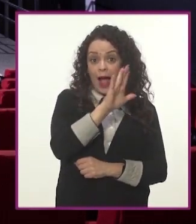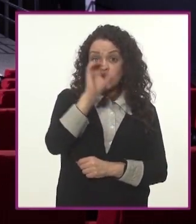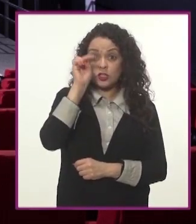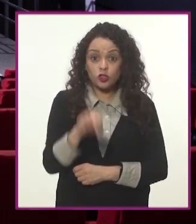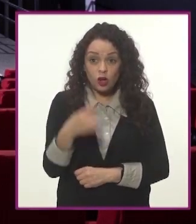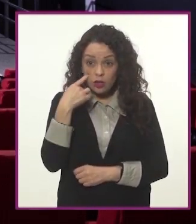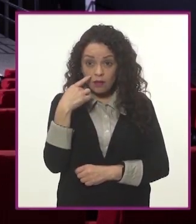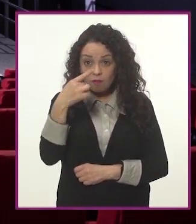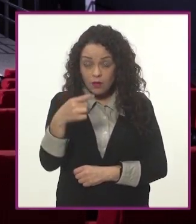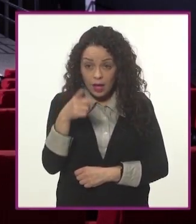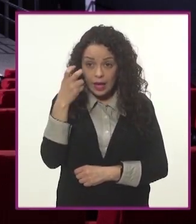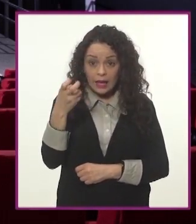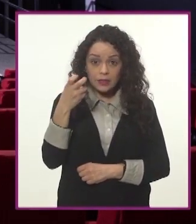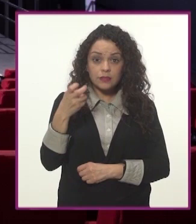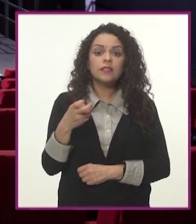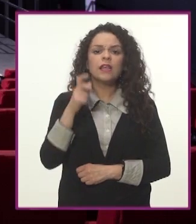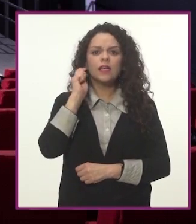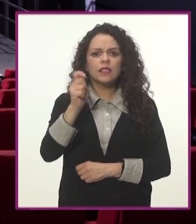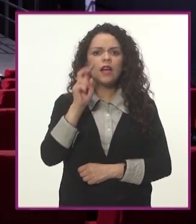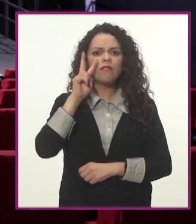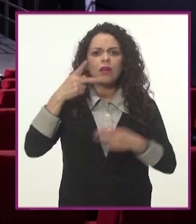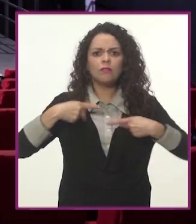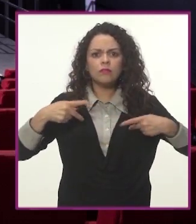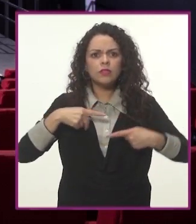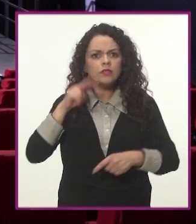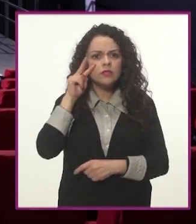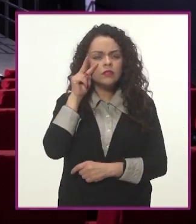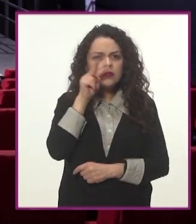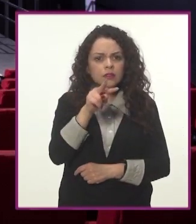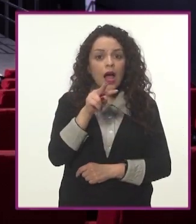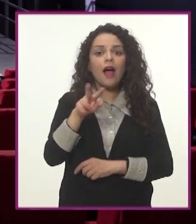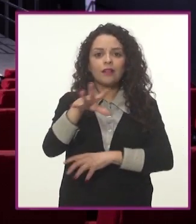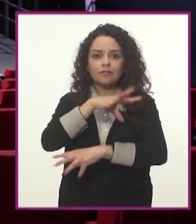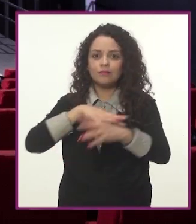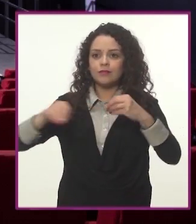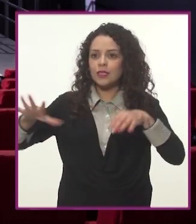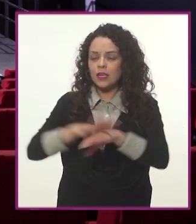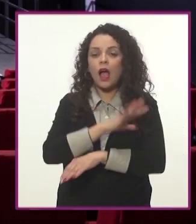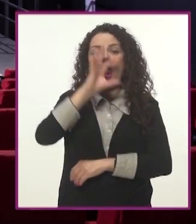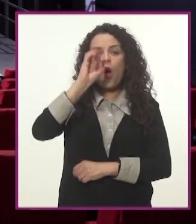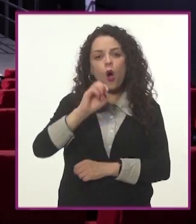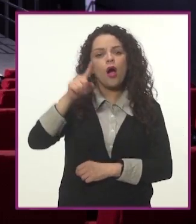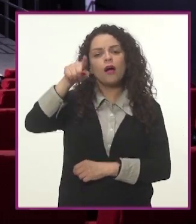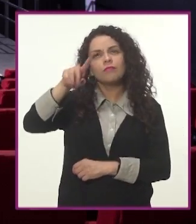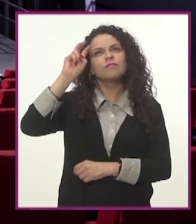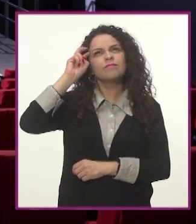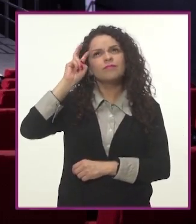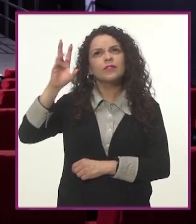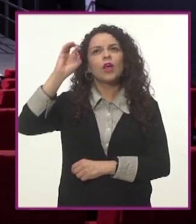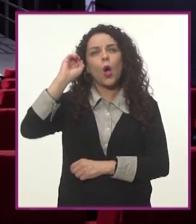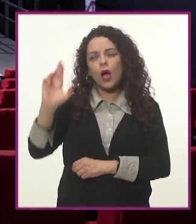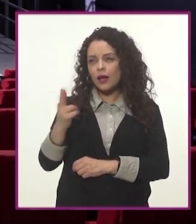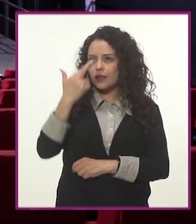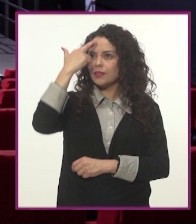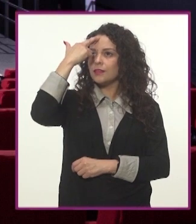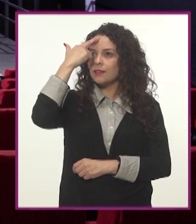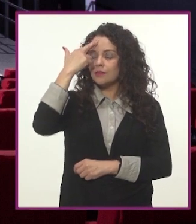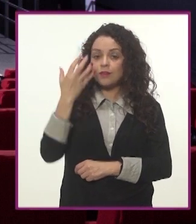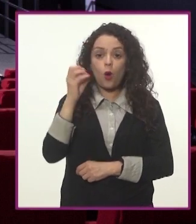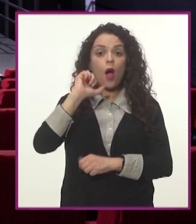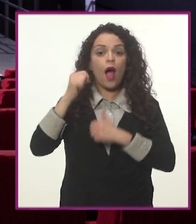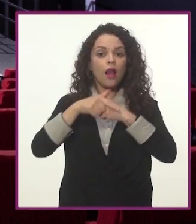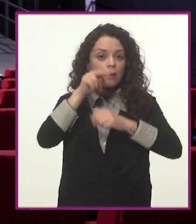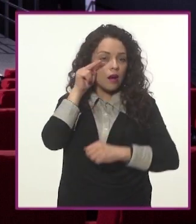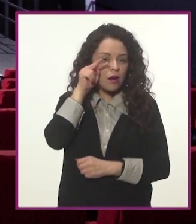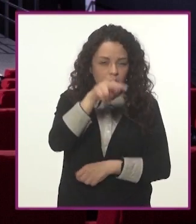desarrollando, un plano de lo que está viendo el personaje, un recuerdo, una visión o algo que observa. Se trata